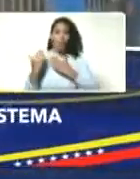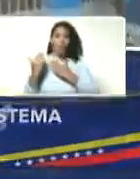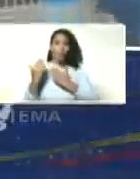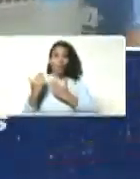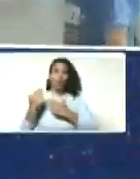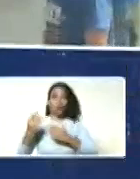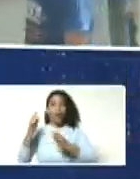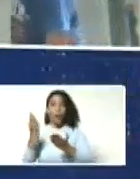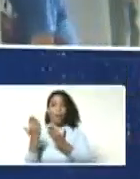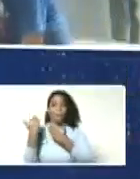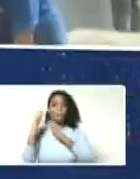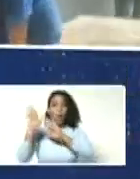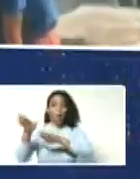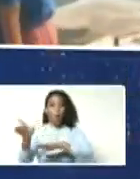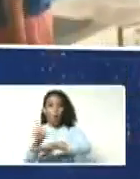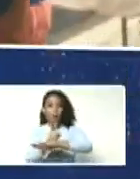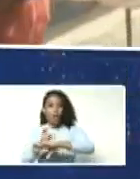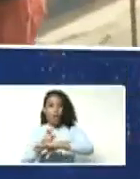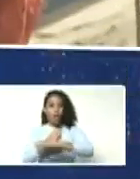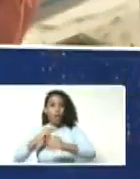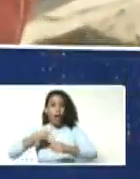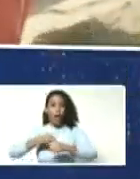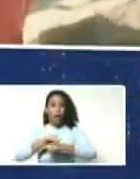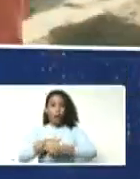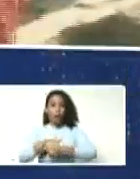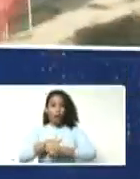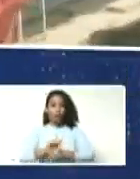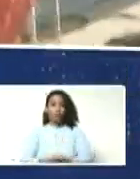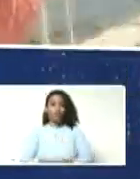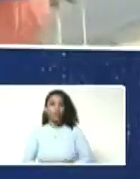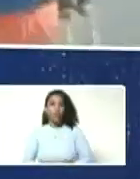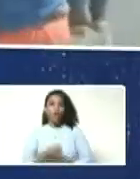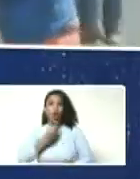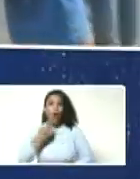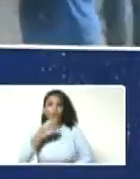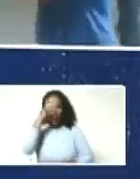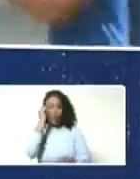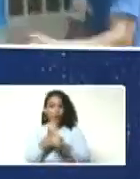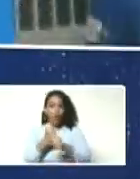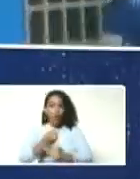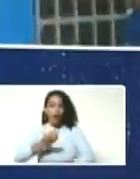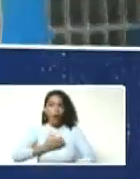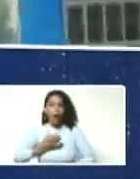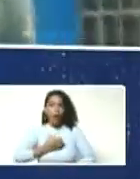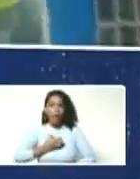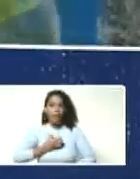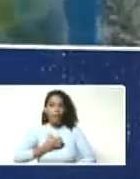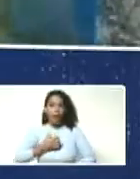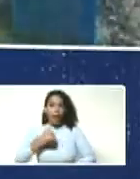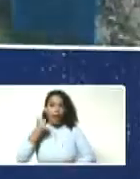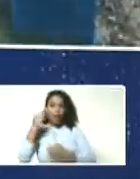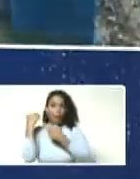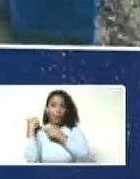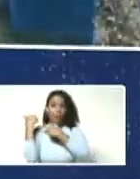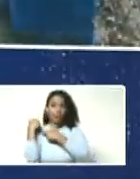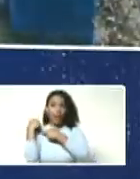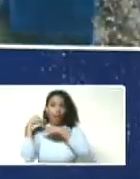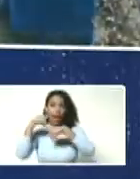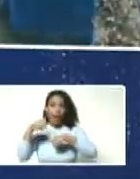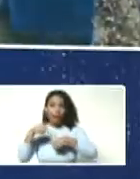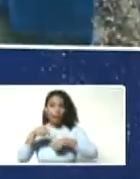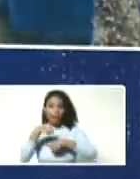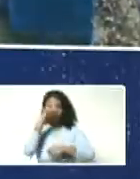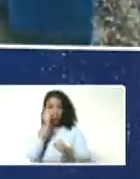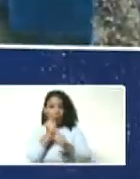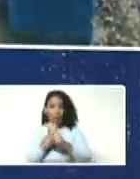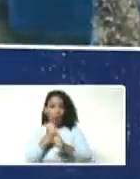del gobernador Héctor Rodríguez, y bueno, nuestro muchacho que trabaja, el alcalde Rainer Pulido, y todo lo que es la